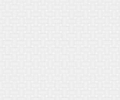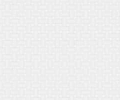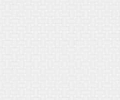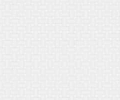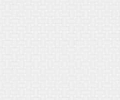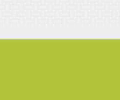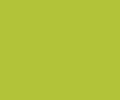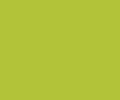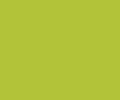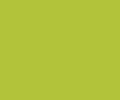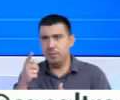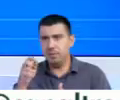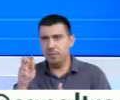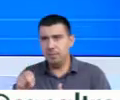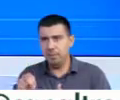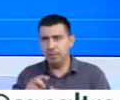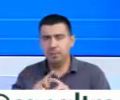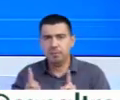Altro.com.